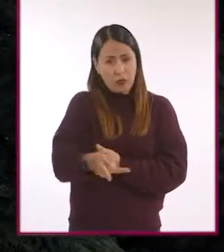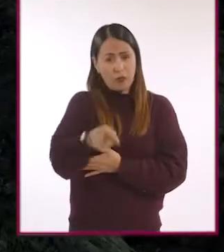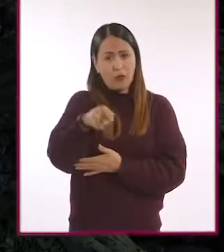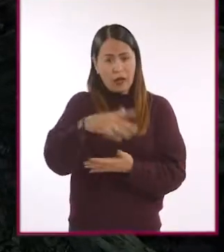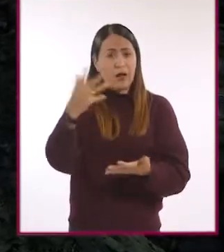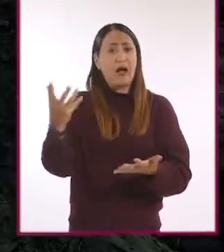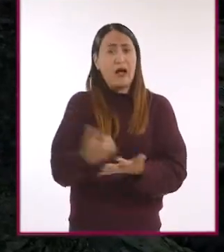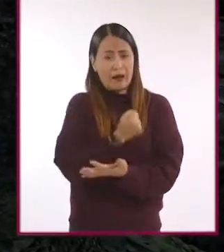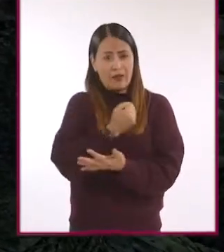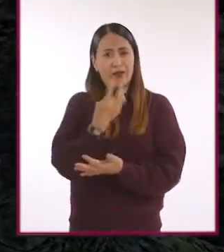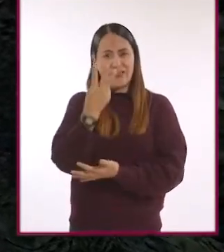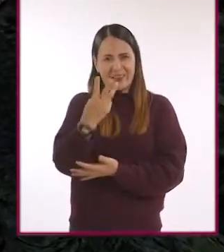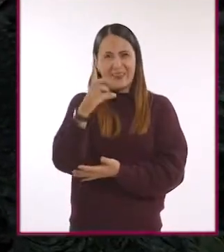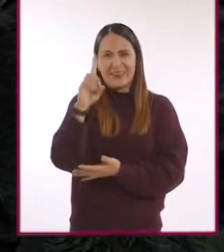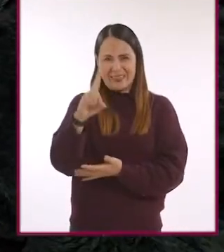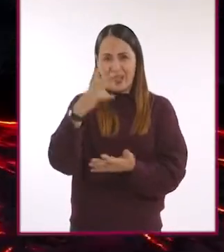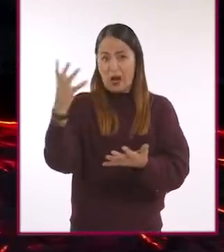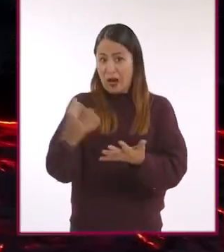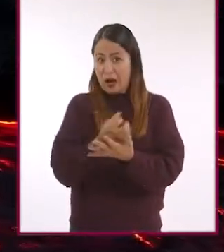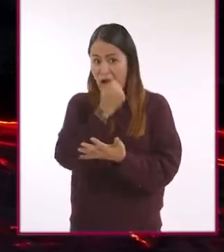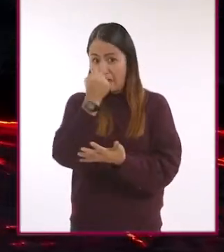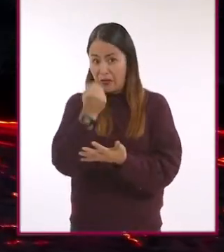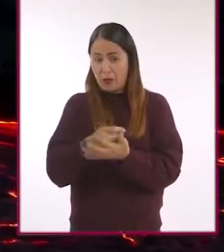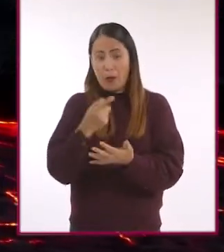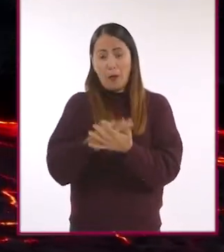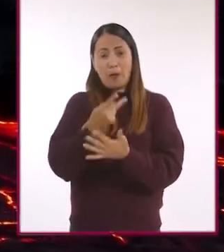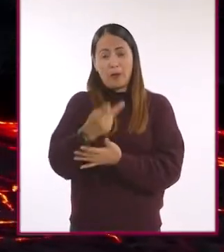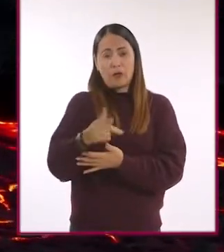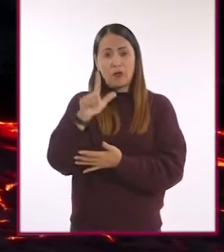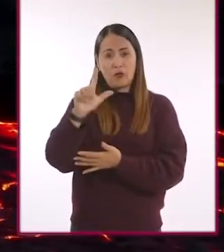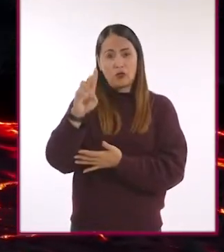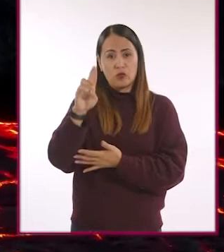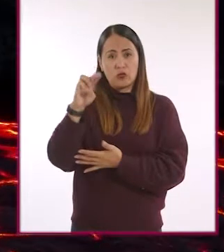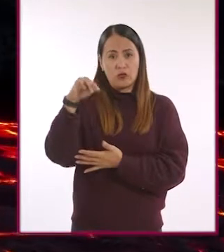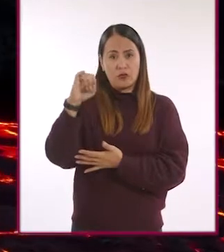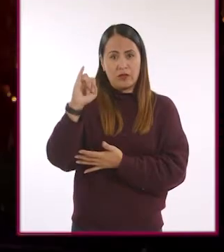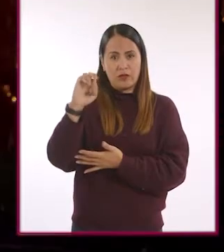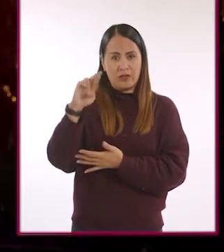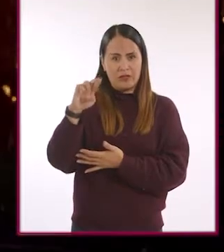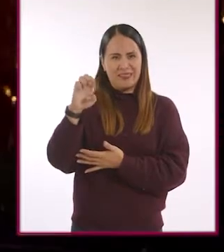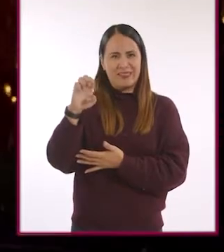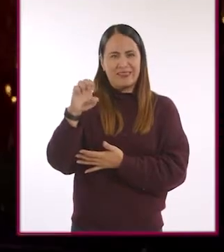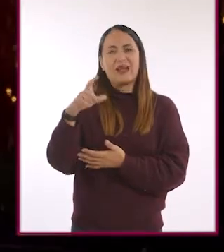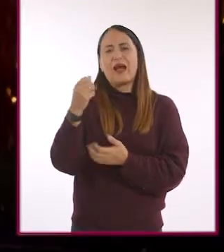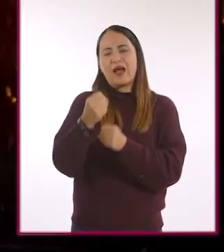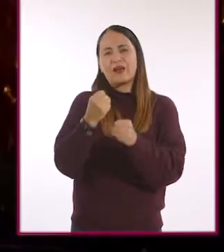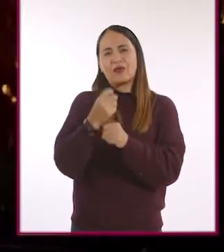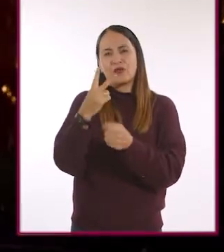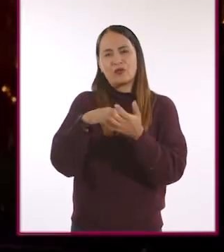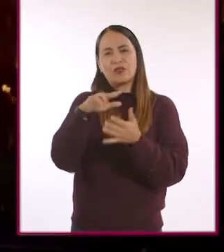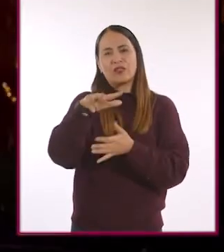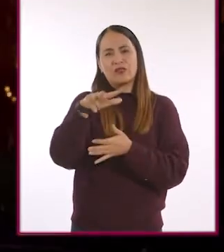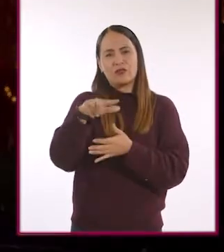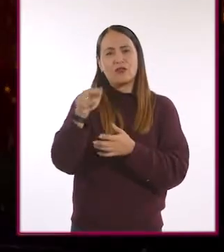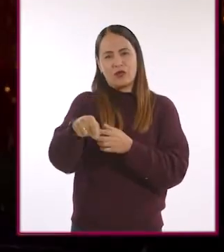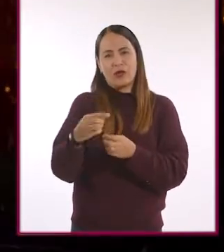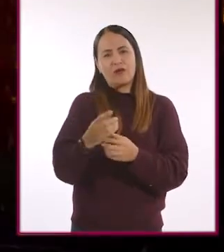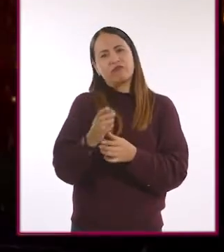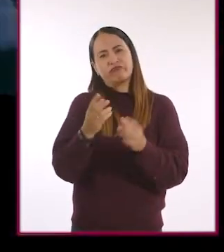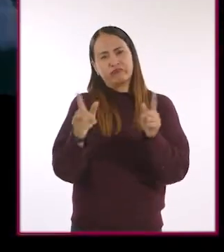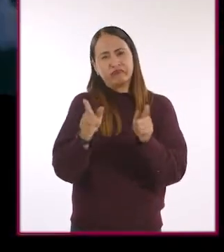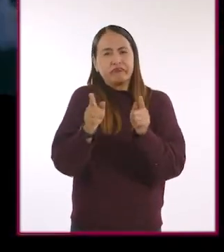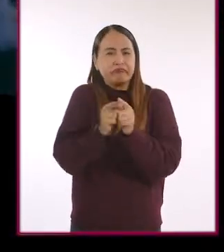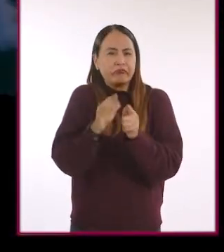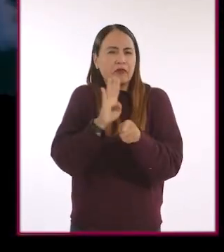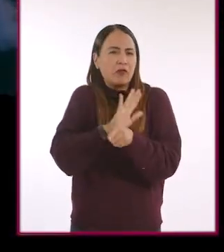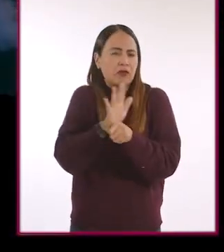mejores efectos en tercera dimensión en los premios Lumière Awards del 2018 por el documental Volcanes, los